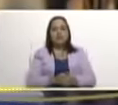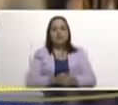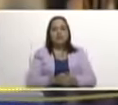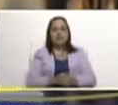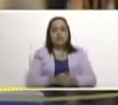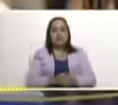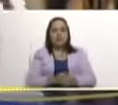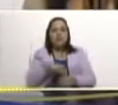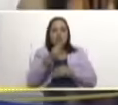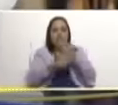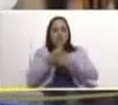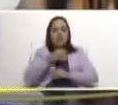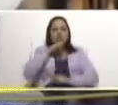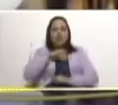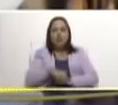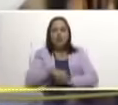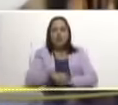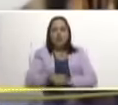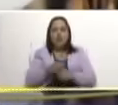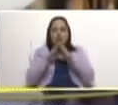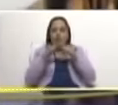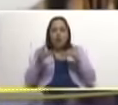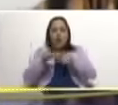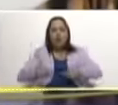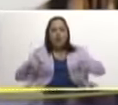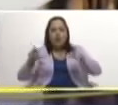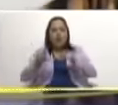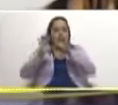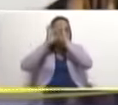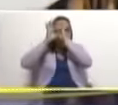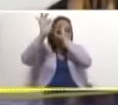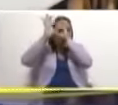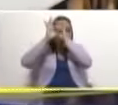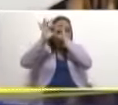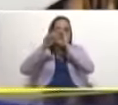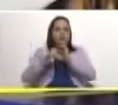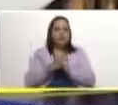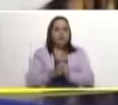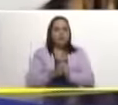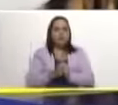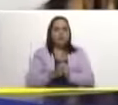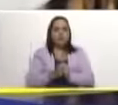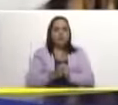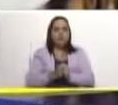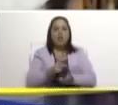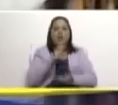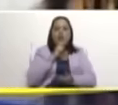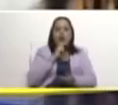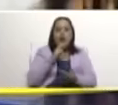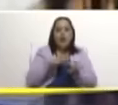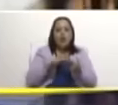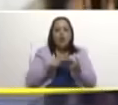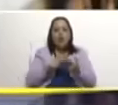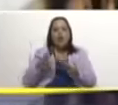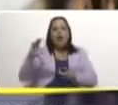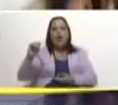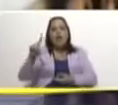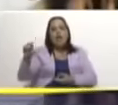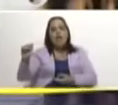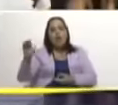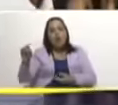que ocurrieron en toda esa vasta región de Tumeremo, El Dorado, El Callao, Huasipati.